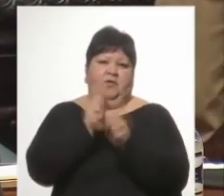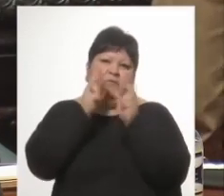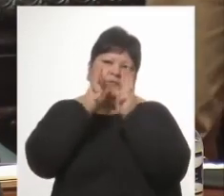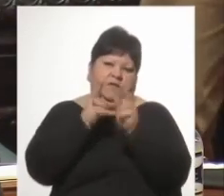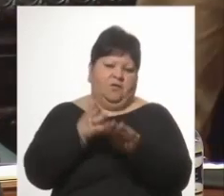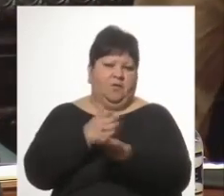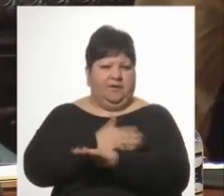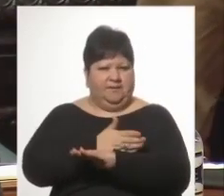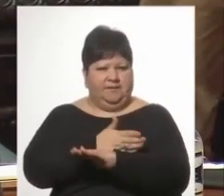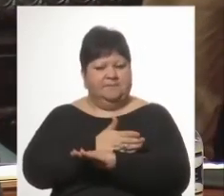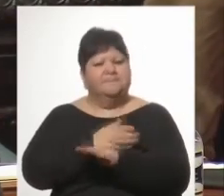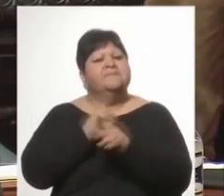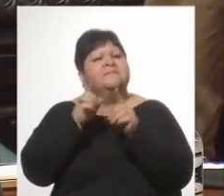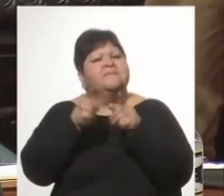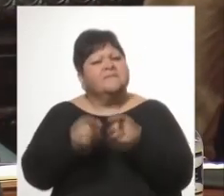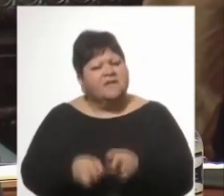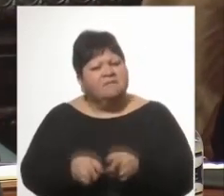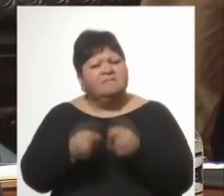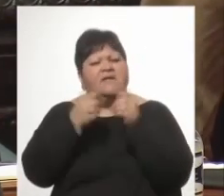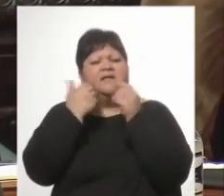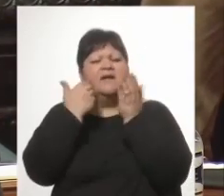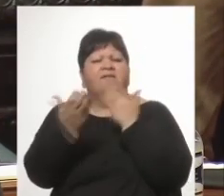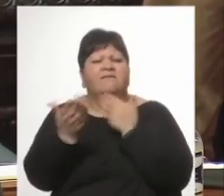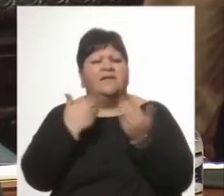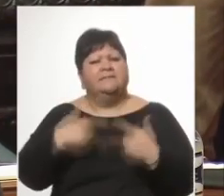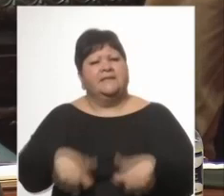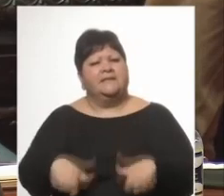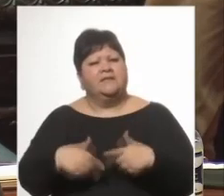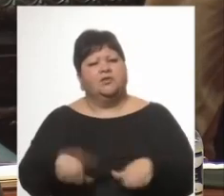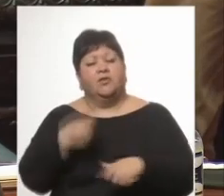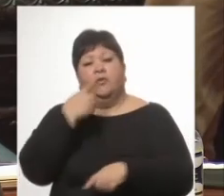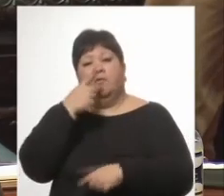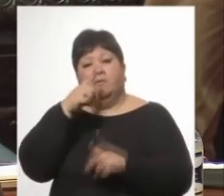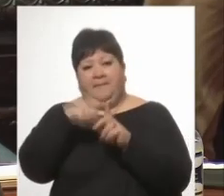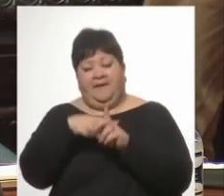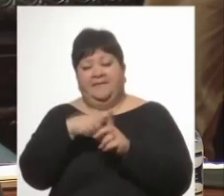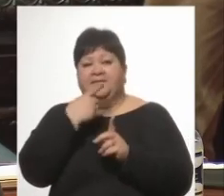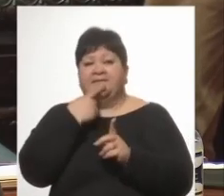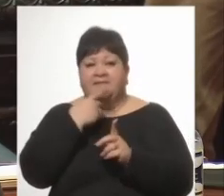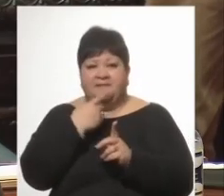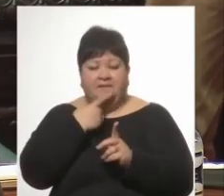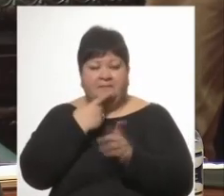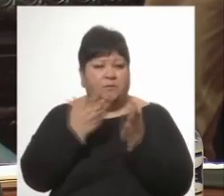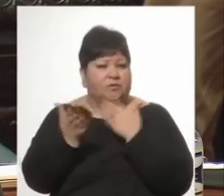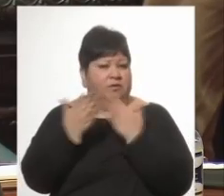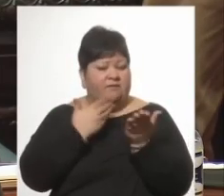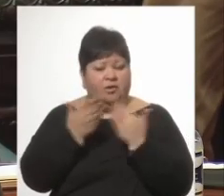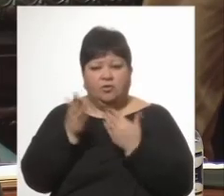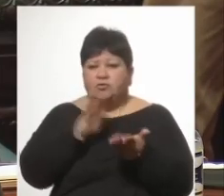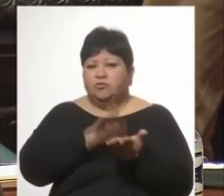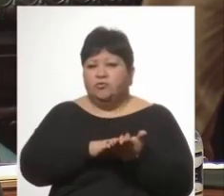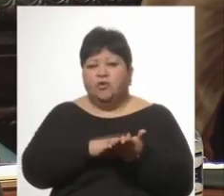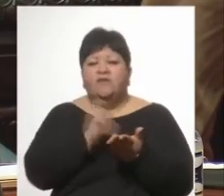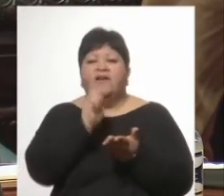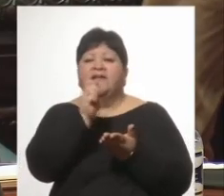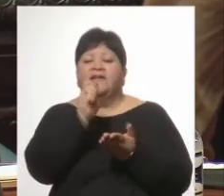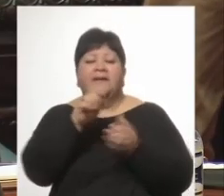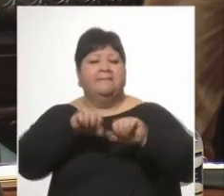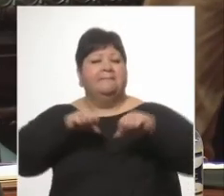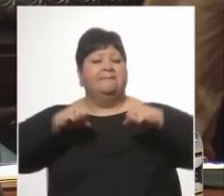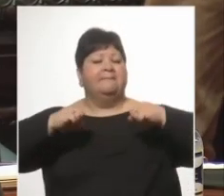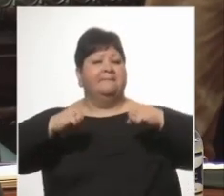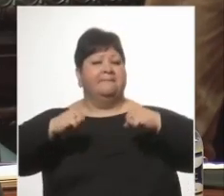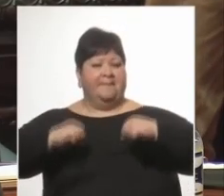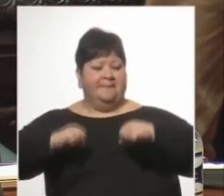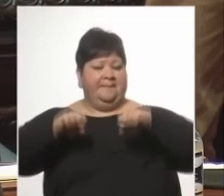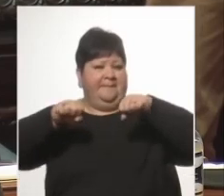lo hablé con el ministro en el mes de septiembre, cuando se trató la conformación del Tribunal de Alzada